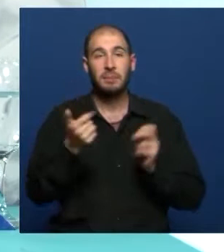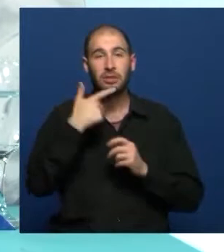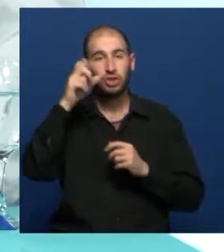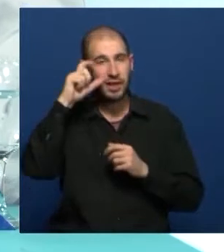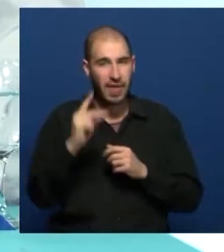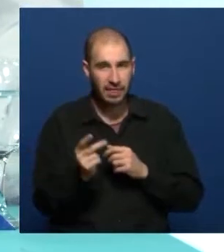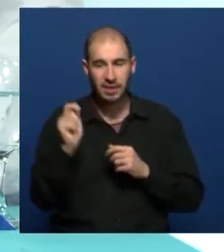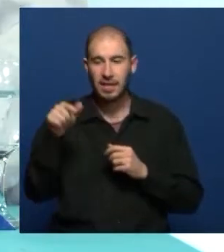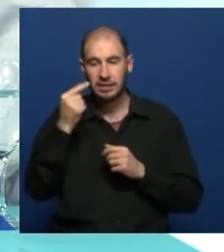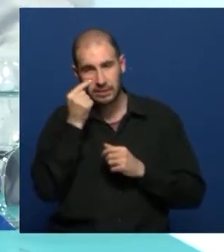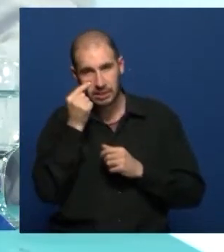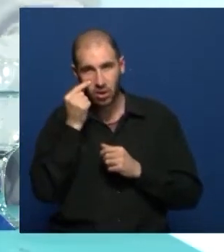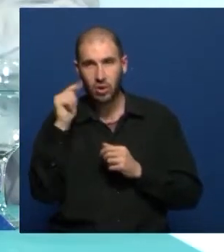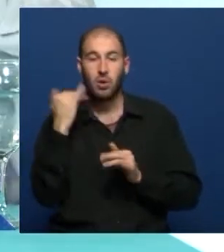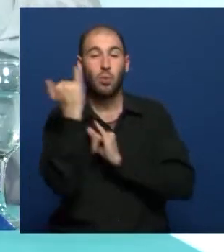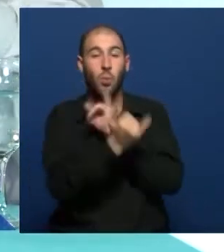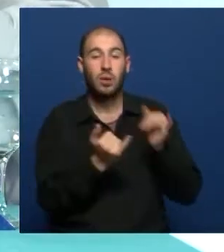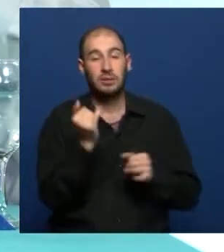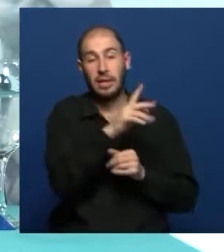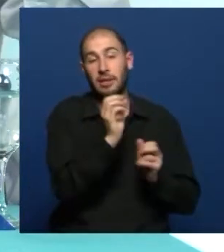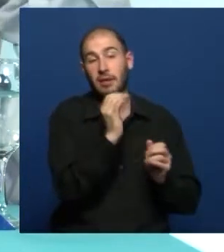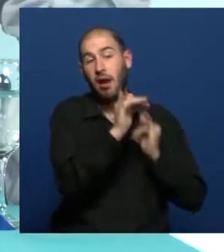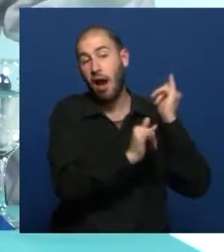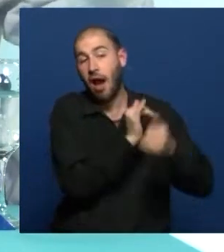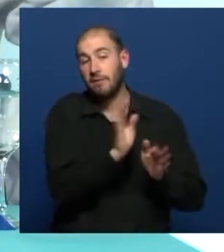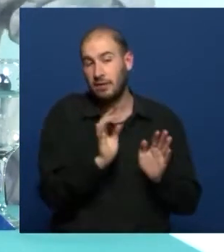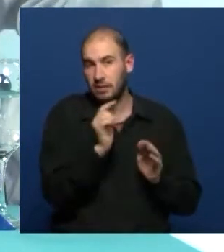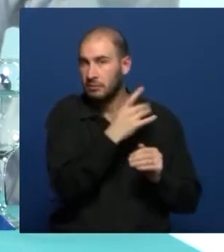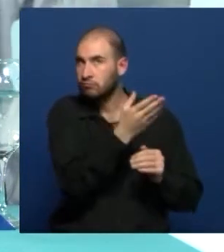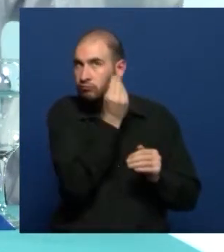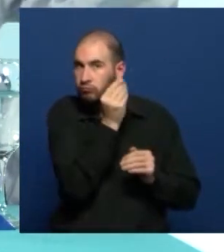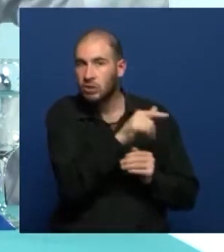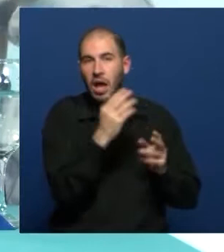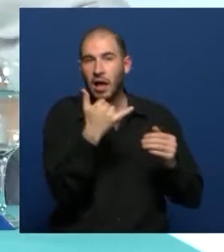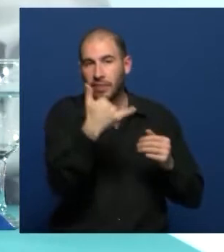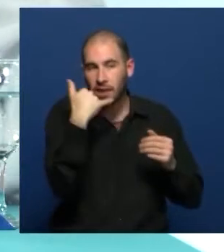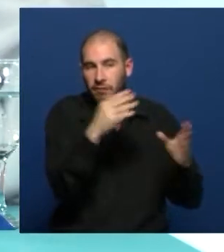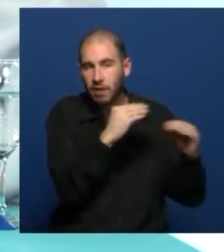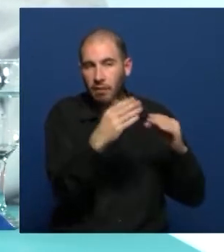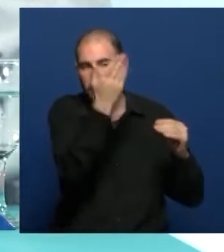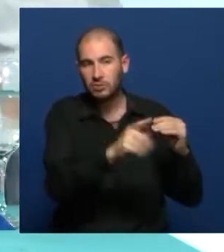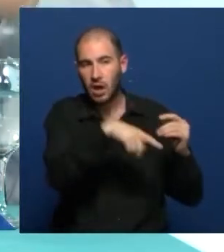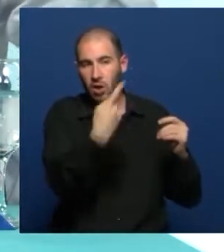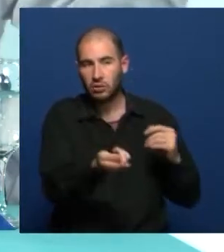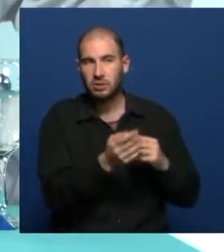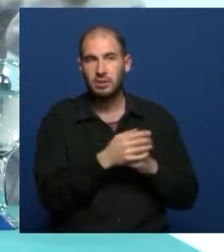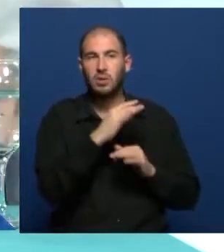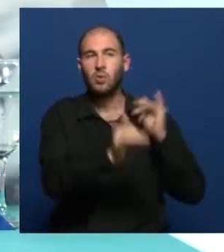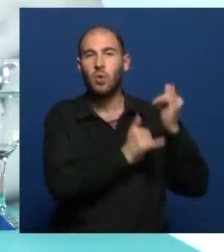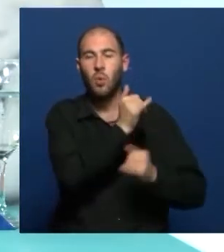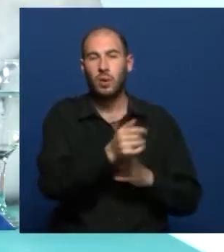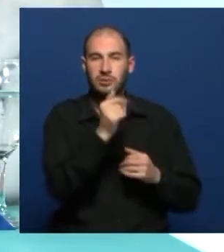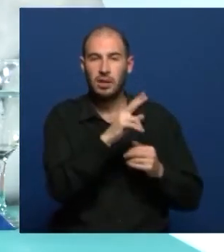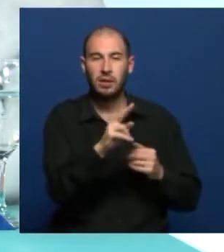olivera ella es una testigo que alude a dichos y lo escucha mariana luque hablando por teléfono con otras personas aludiendo a